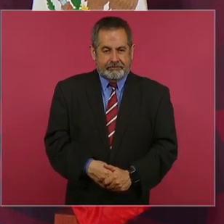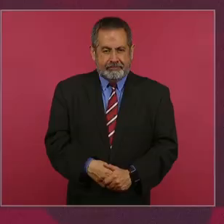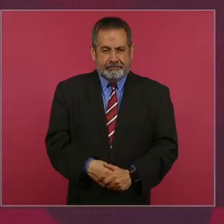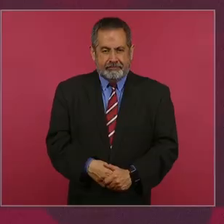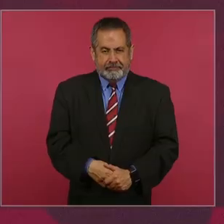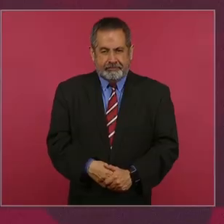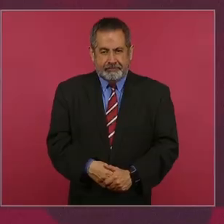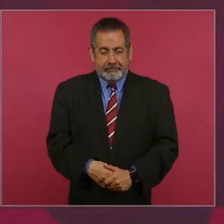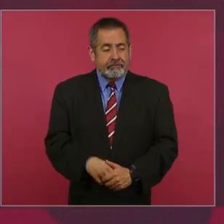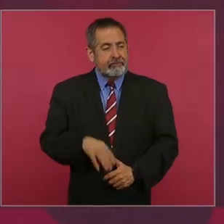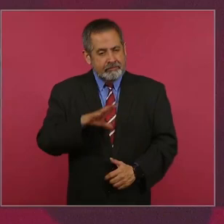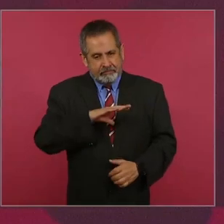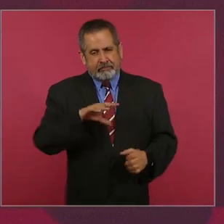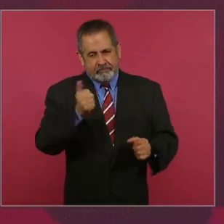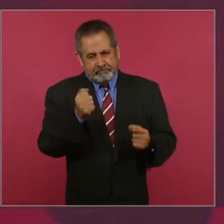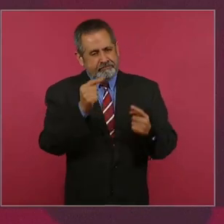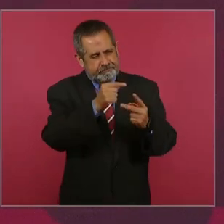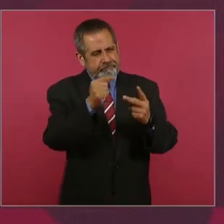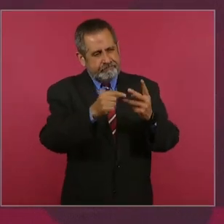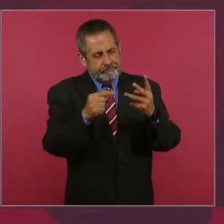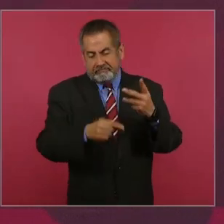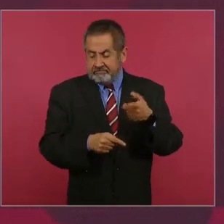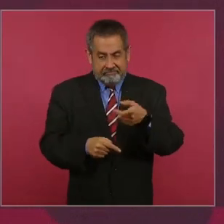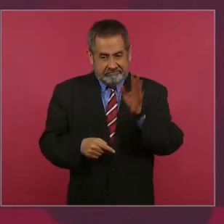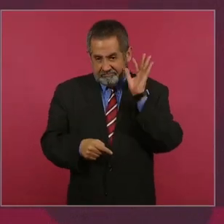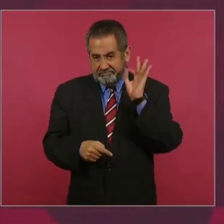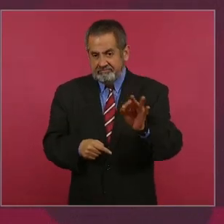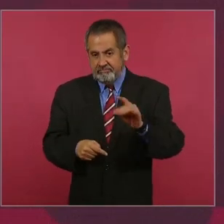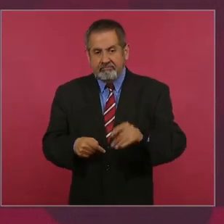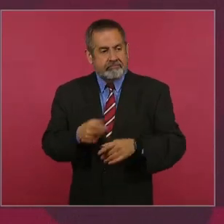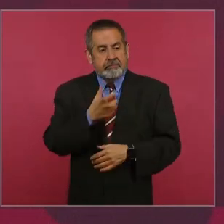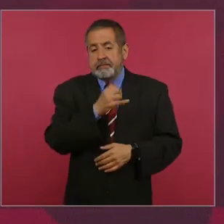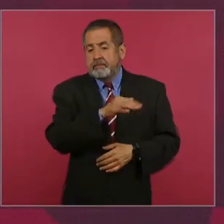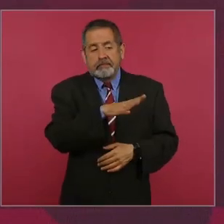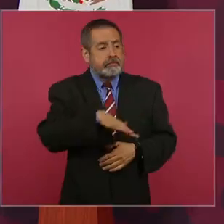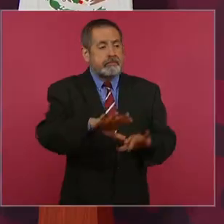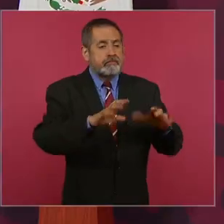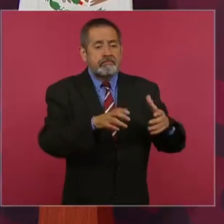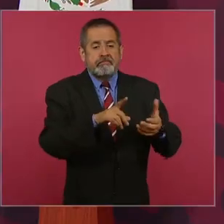y así hay otras pero ese es un comportamiento